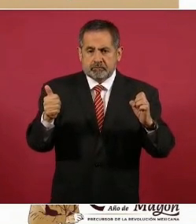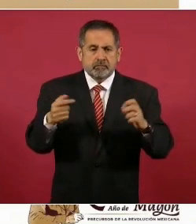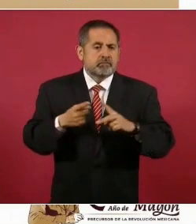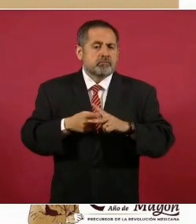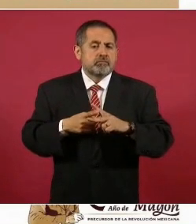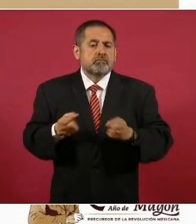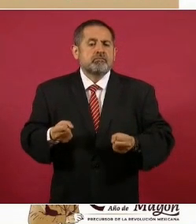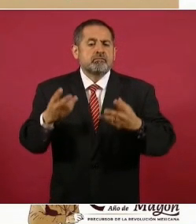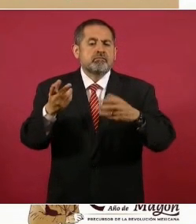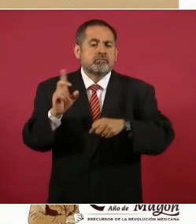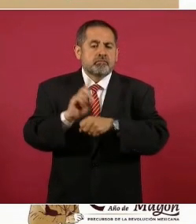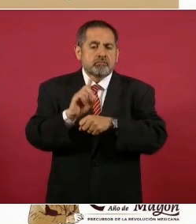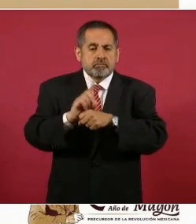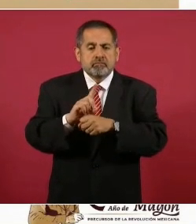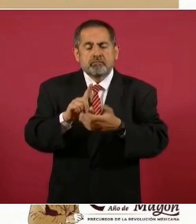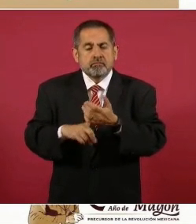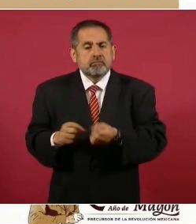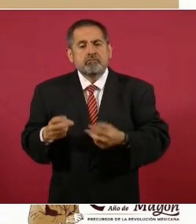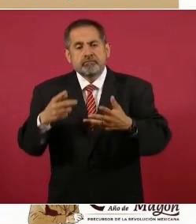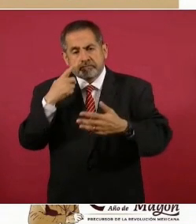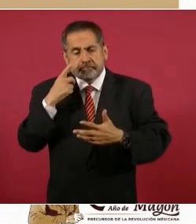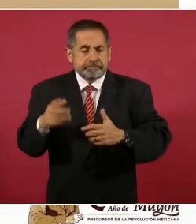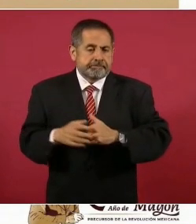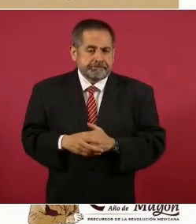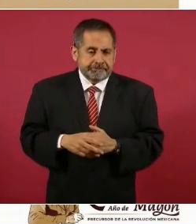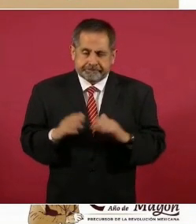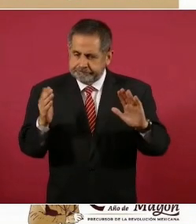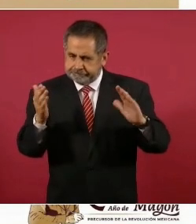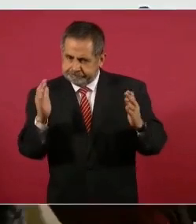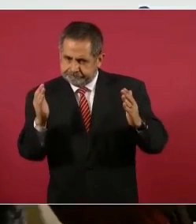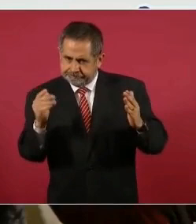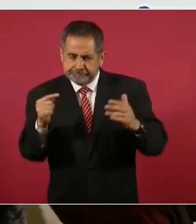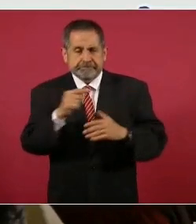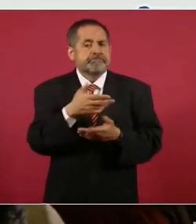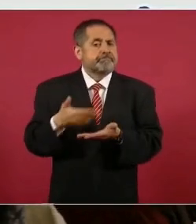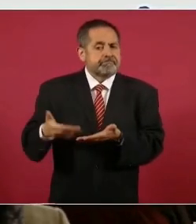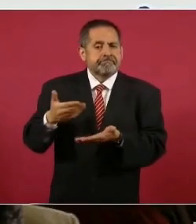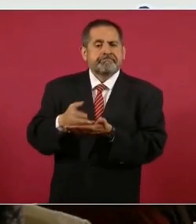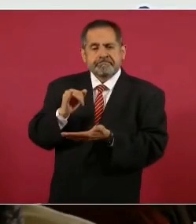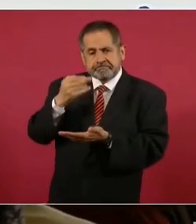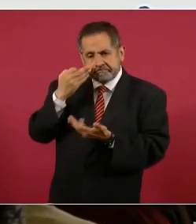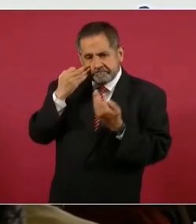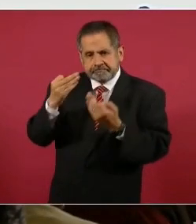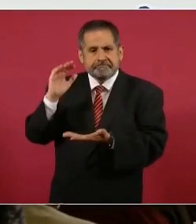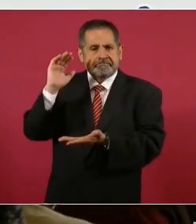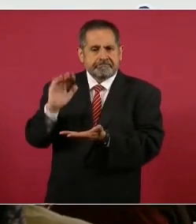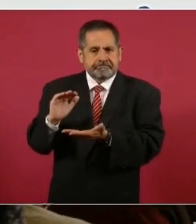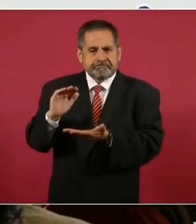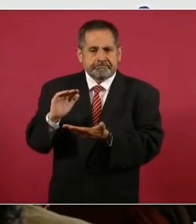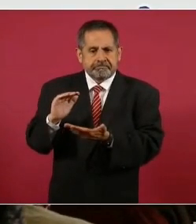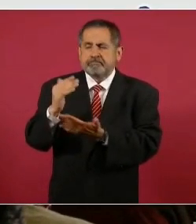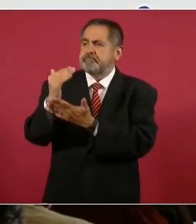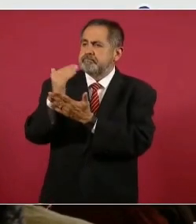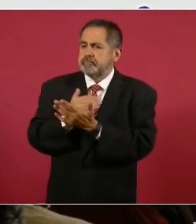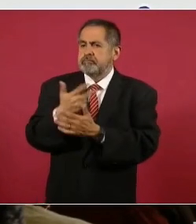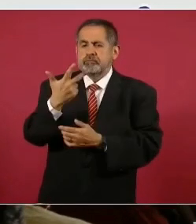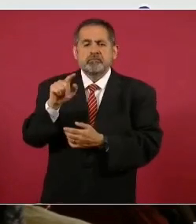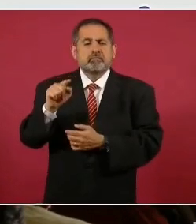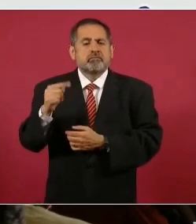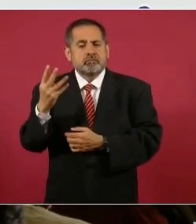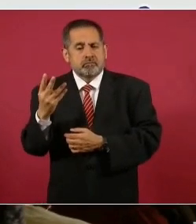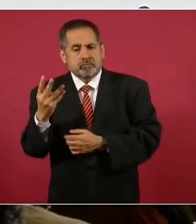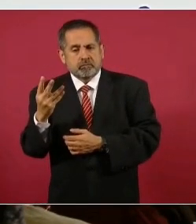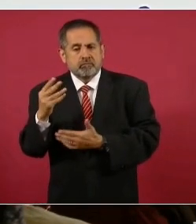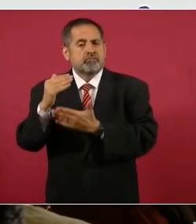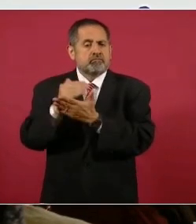promedios diarios y con relación a los anteriores tenemos una disminución de menos 8.4 de